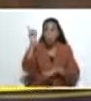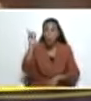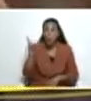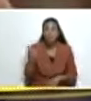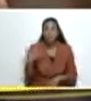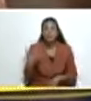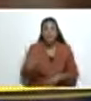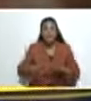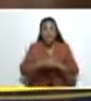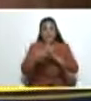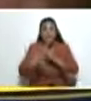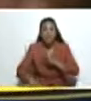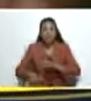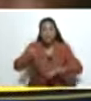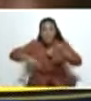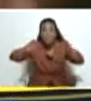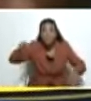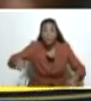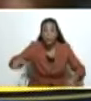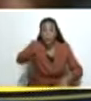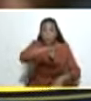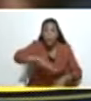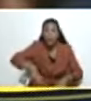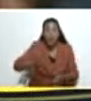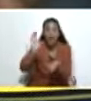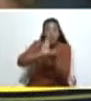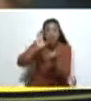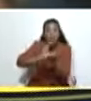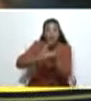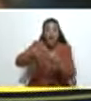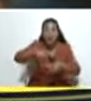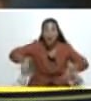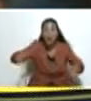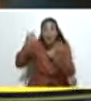pleno derecho a la ciudad. También, presidente,